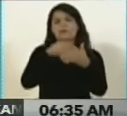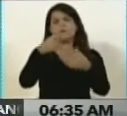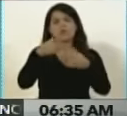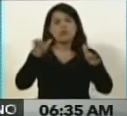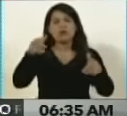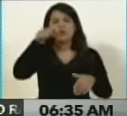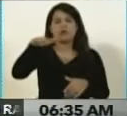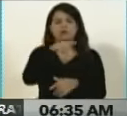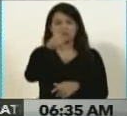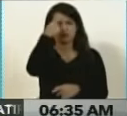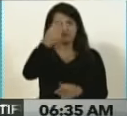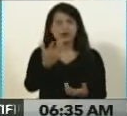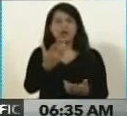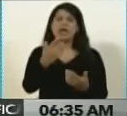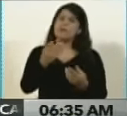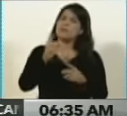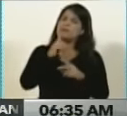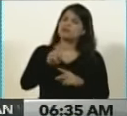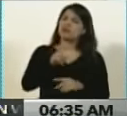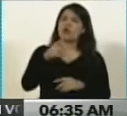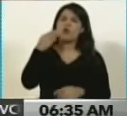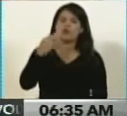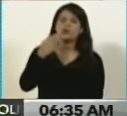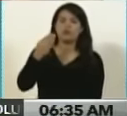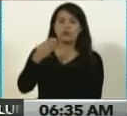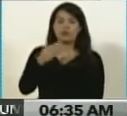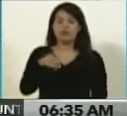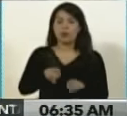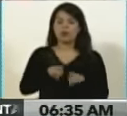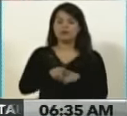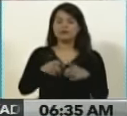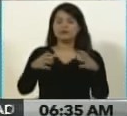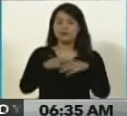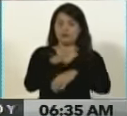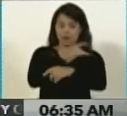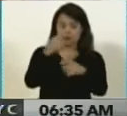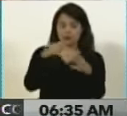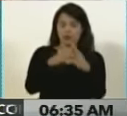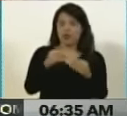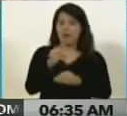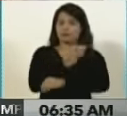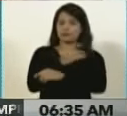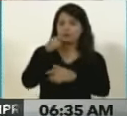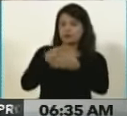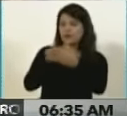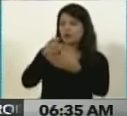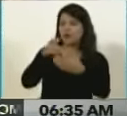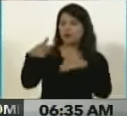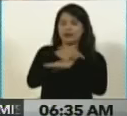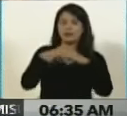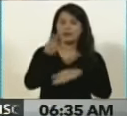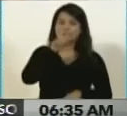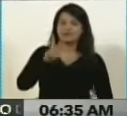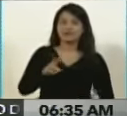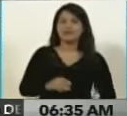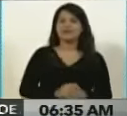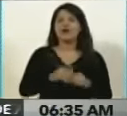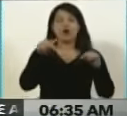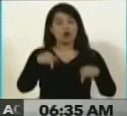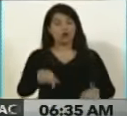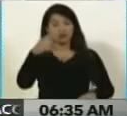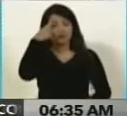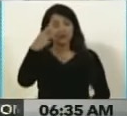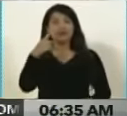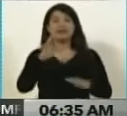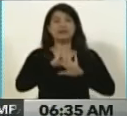en aquella juventud, aquella oposición a la dictadura de Marcos Pérez Jiménez con esta oposición al gobierno revolucionario? Tomando en cuenta de que por lo menos hoy el